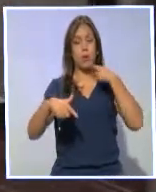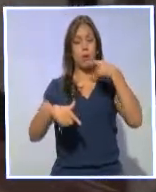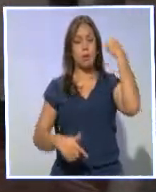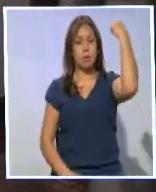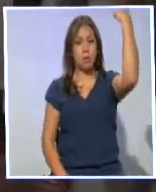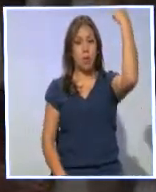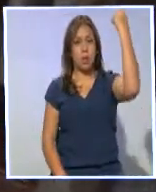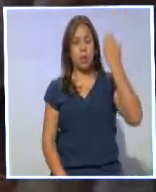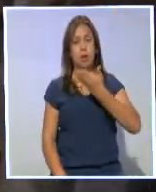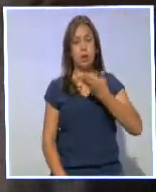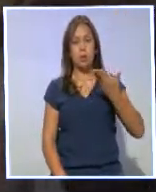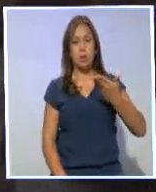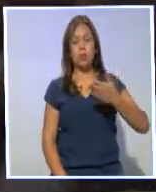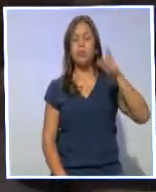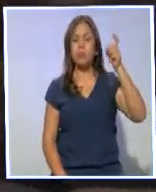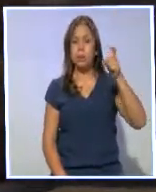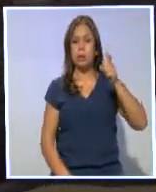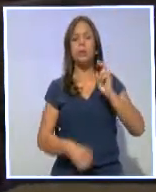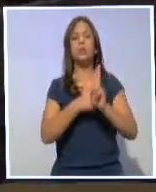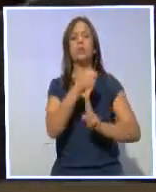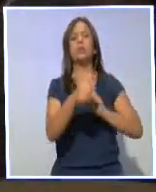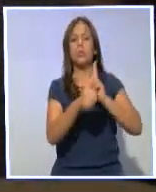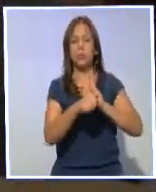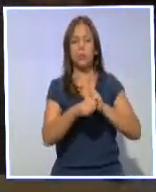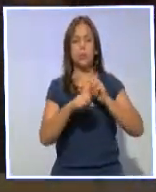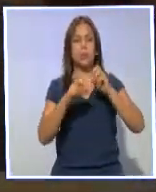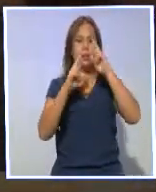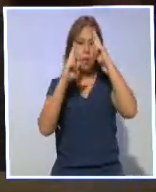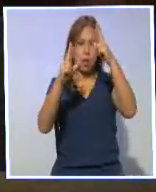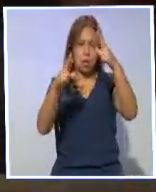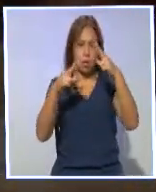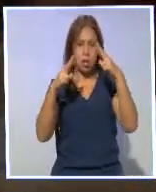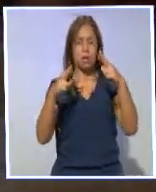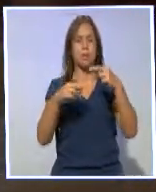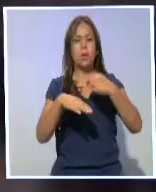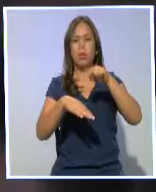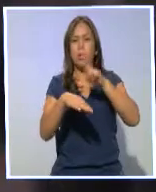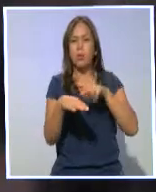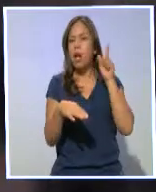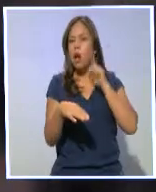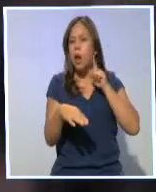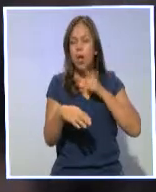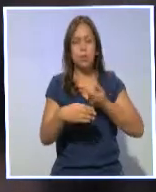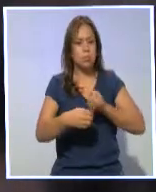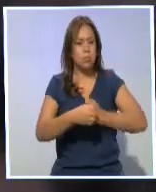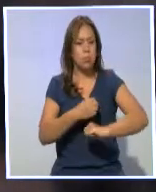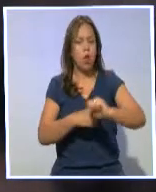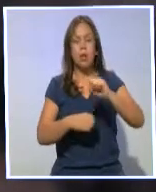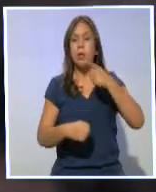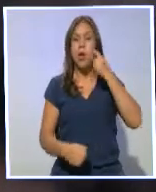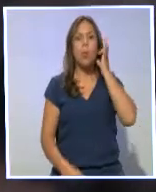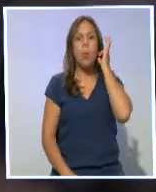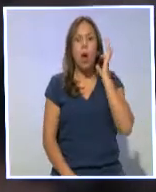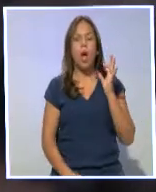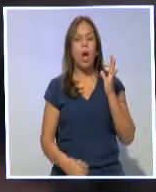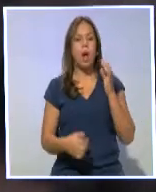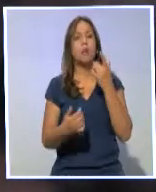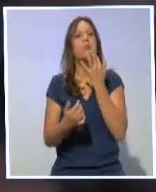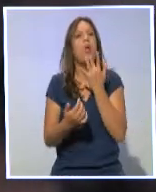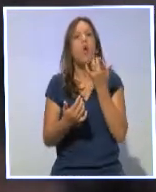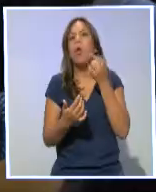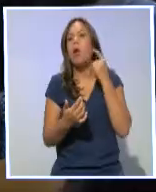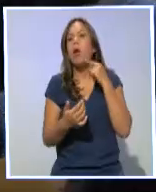derechos son y deben ser universales, sin distinción de nacionalidad, lugar de residencia, género, origen, color de